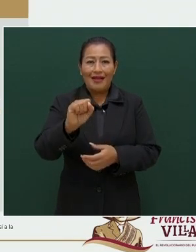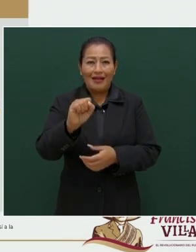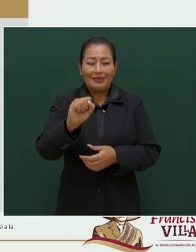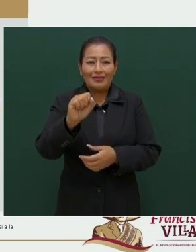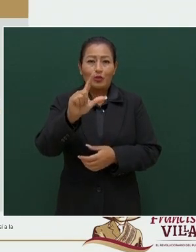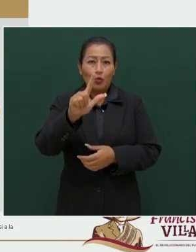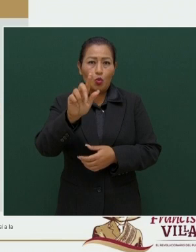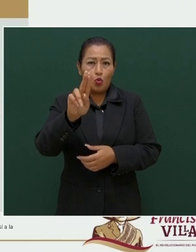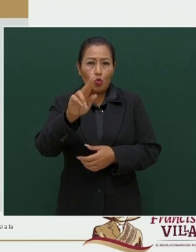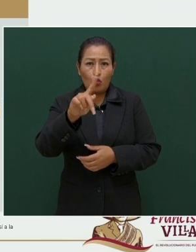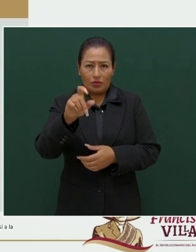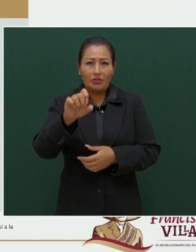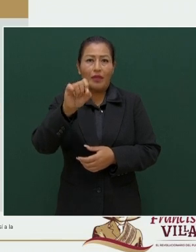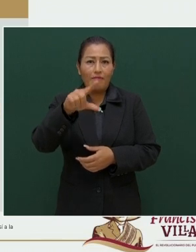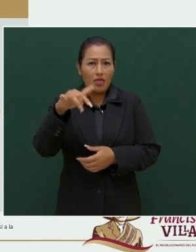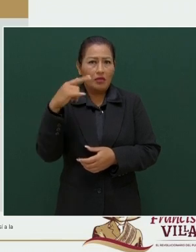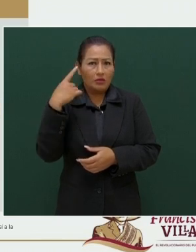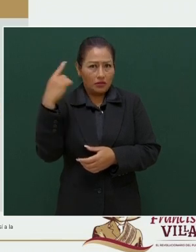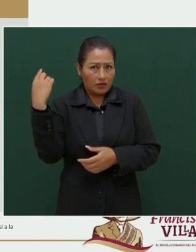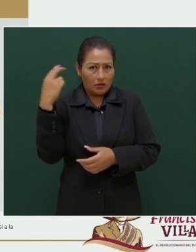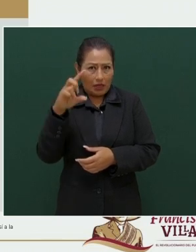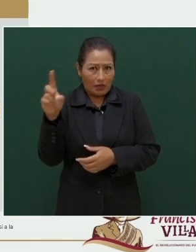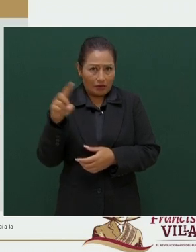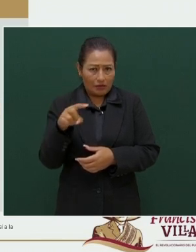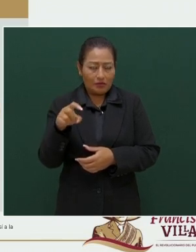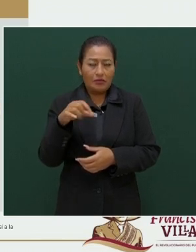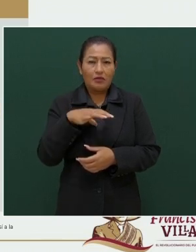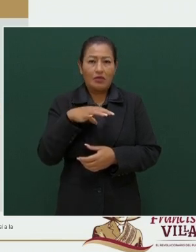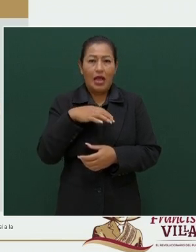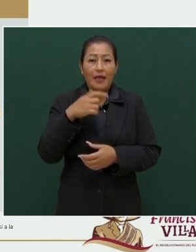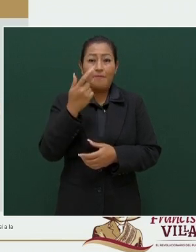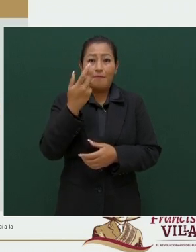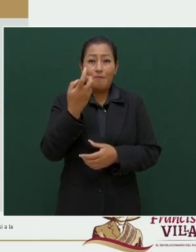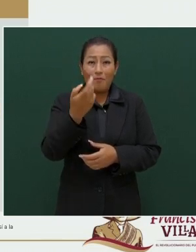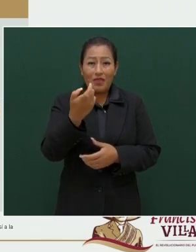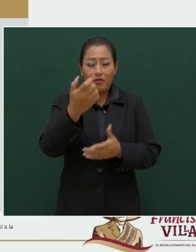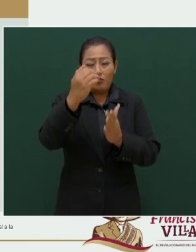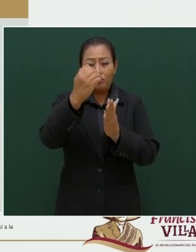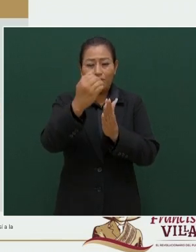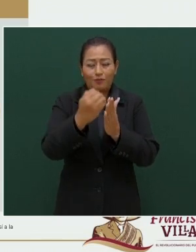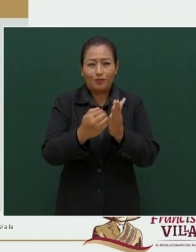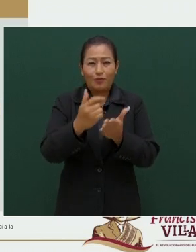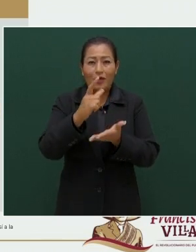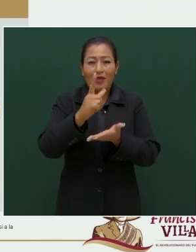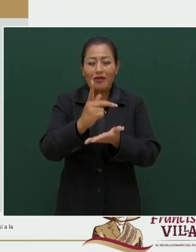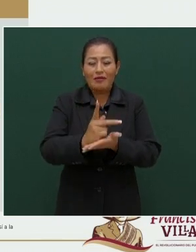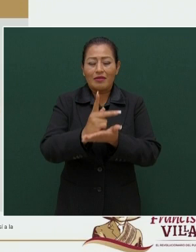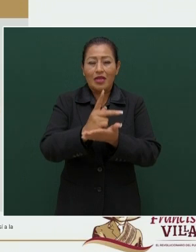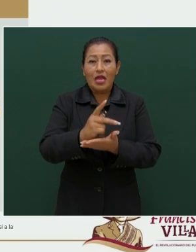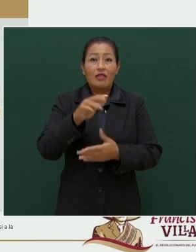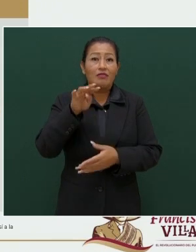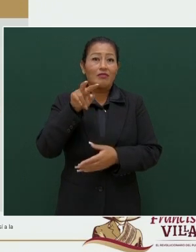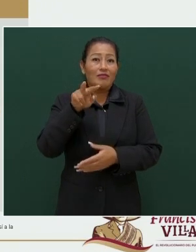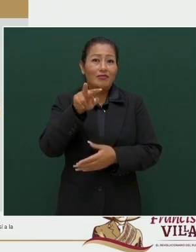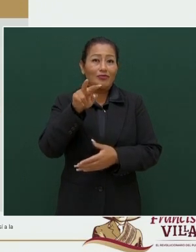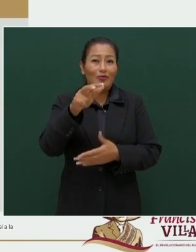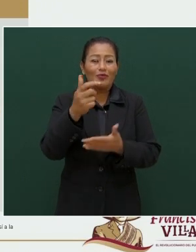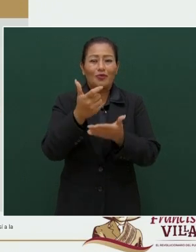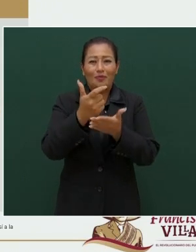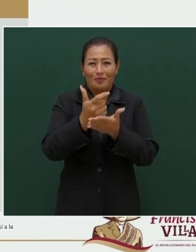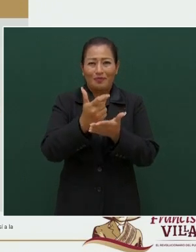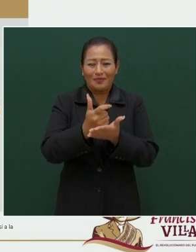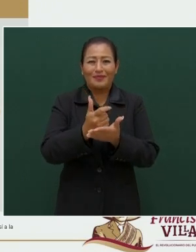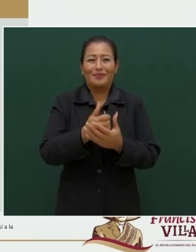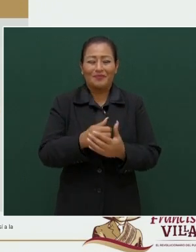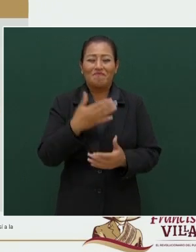en Zacatecas, en la capital, también por debajo de su precio máximo, ofreciendo el kilogramo en 18 pesos con